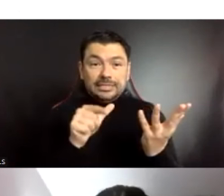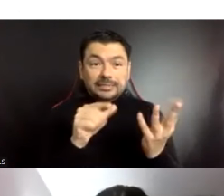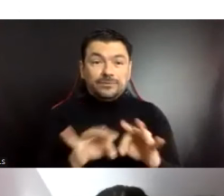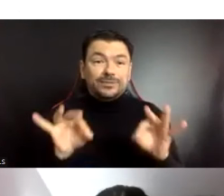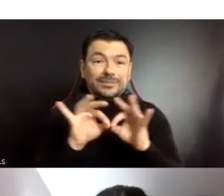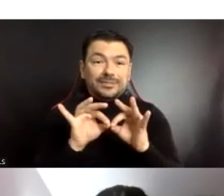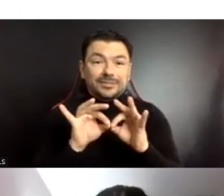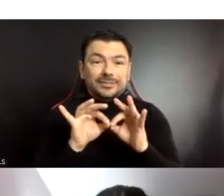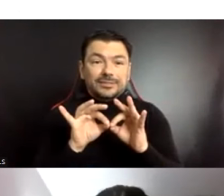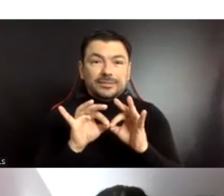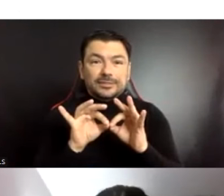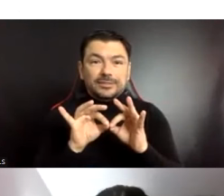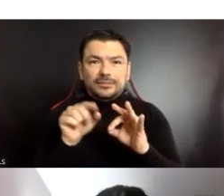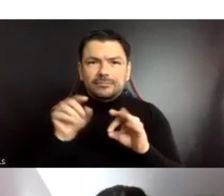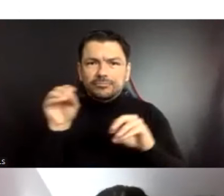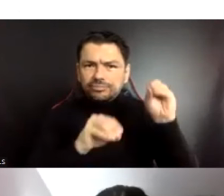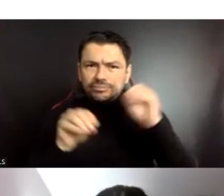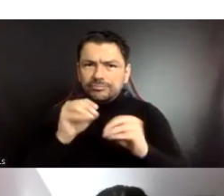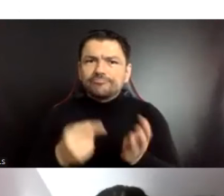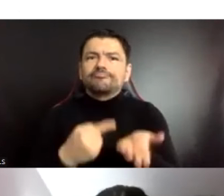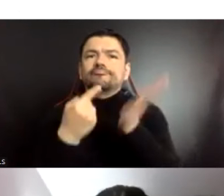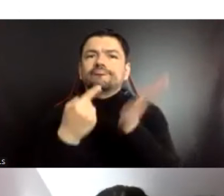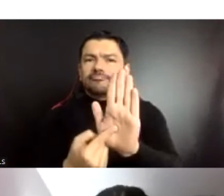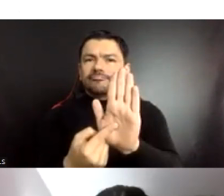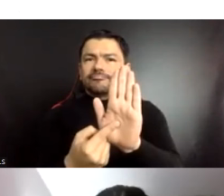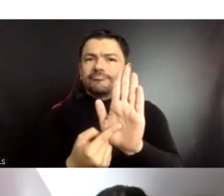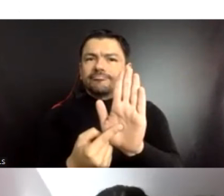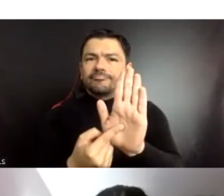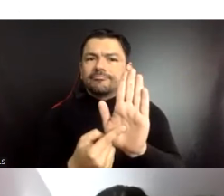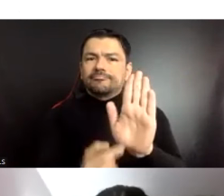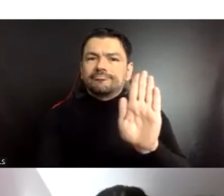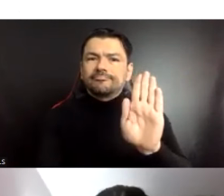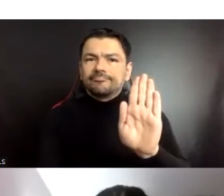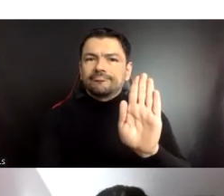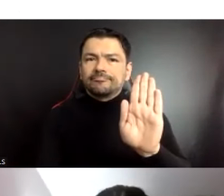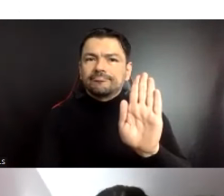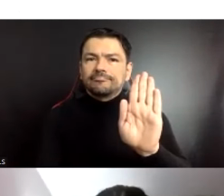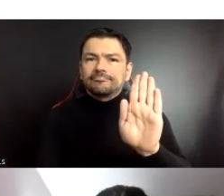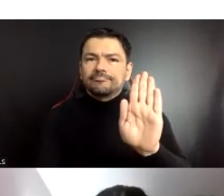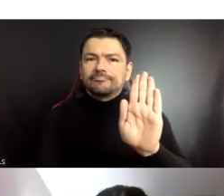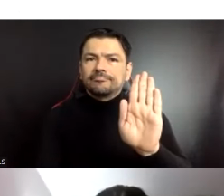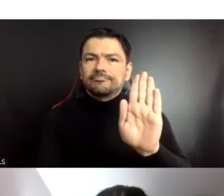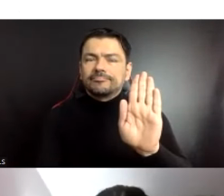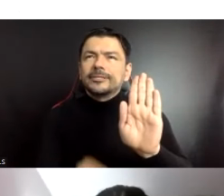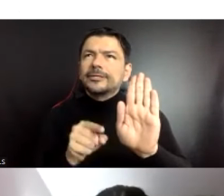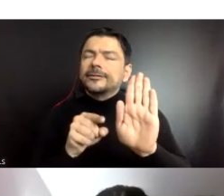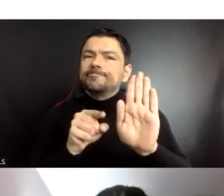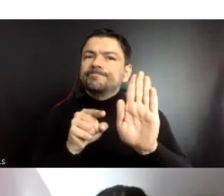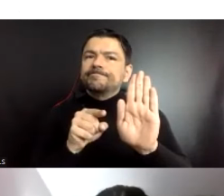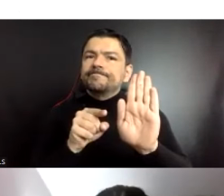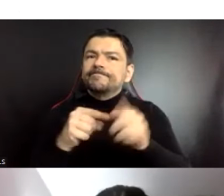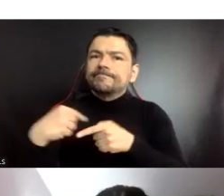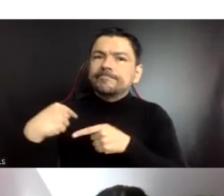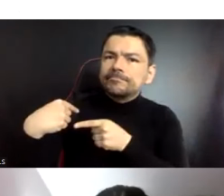Debo decir que eso es parte del desarrollo, descripción de